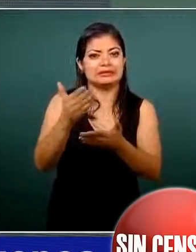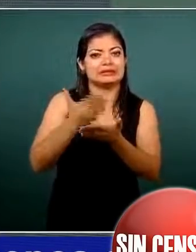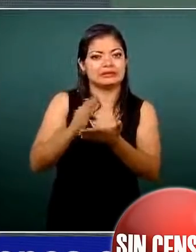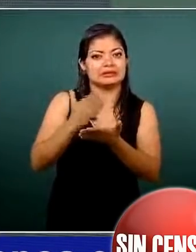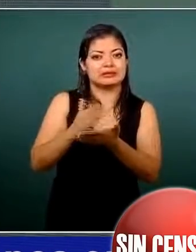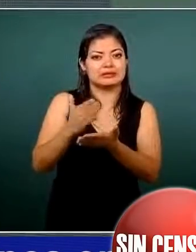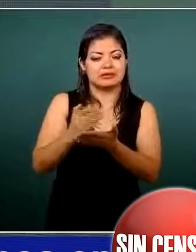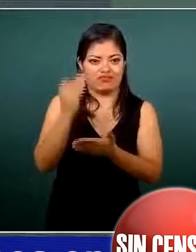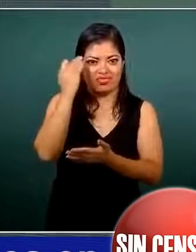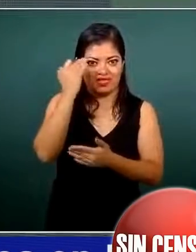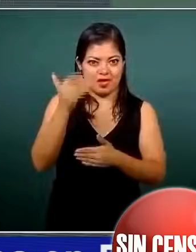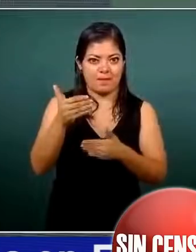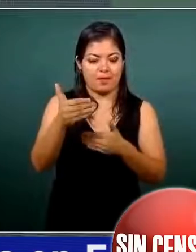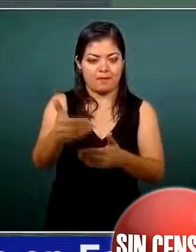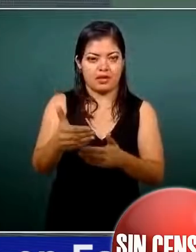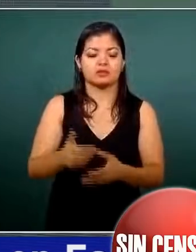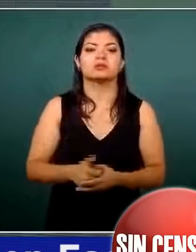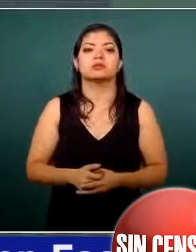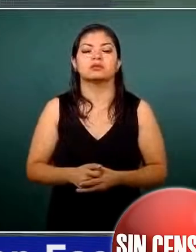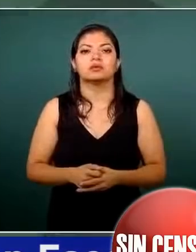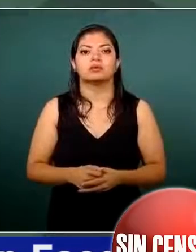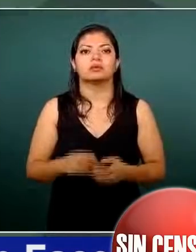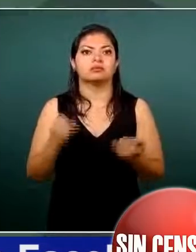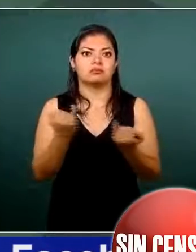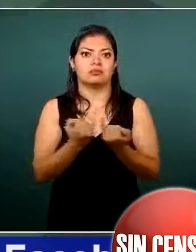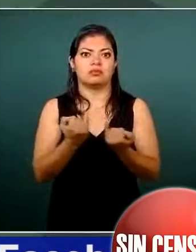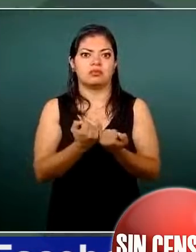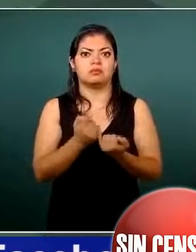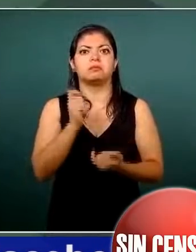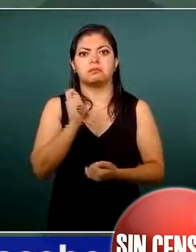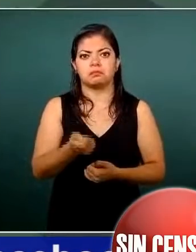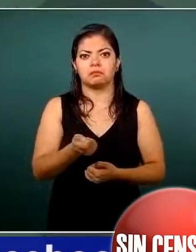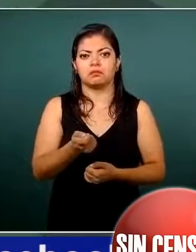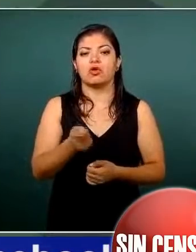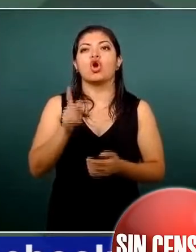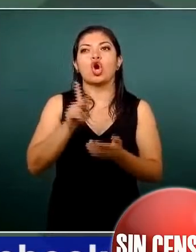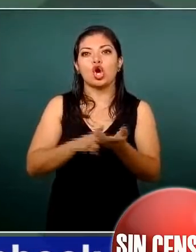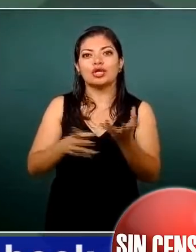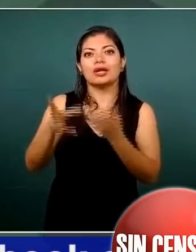Y también como opción la contratación de la deuda.